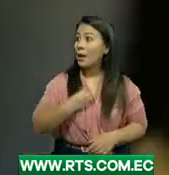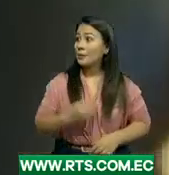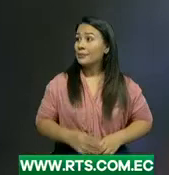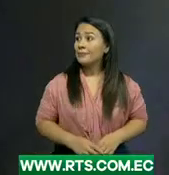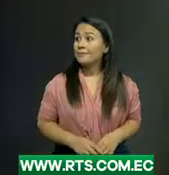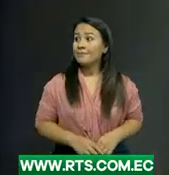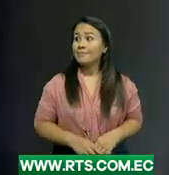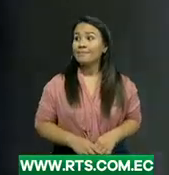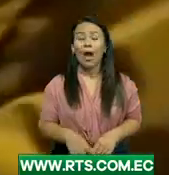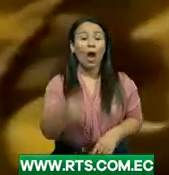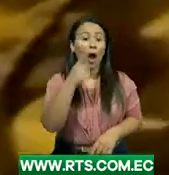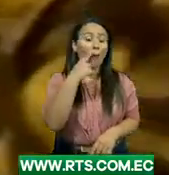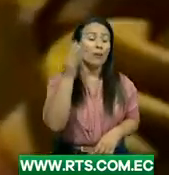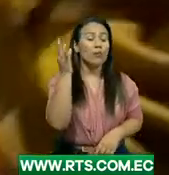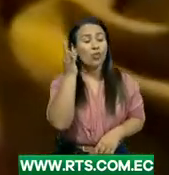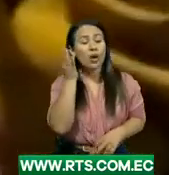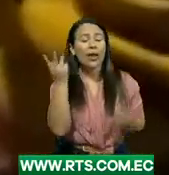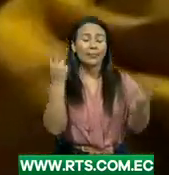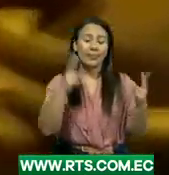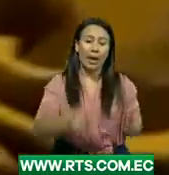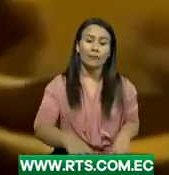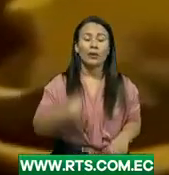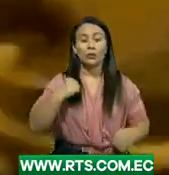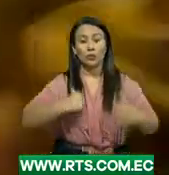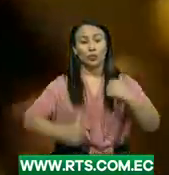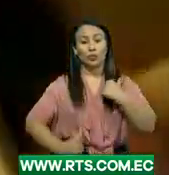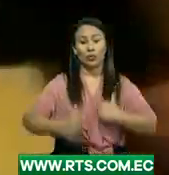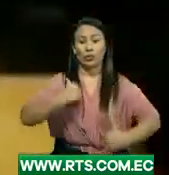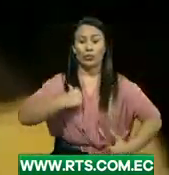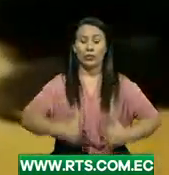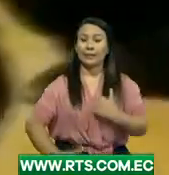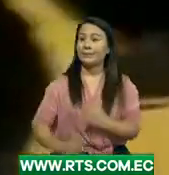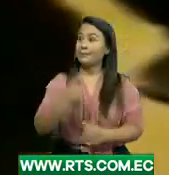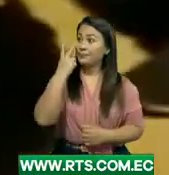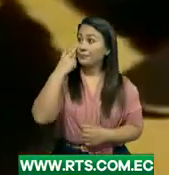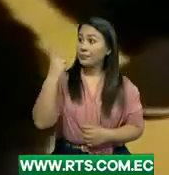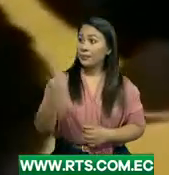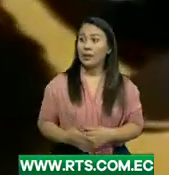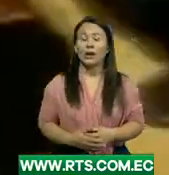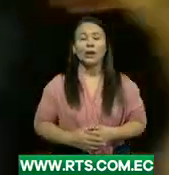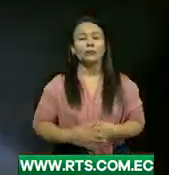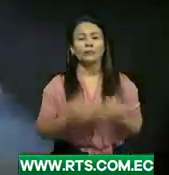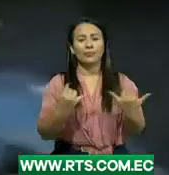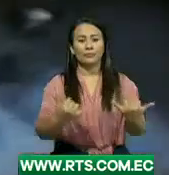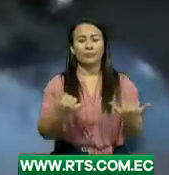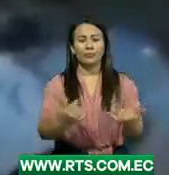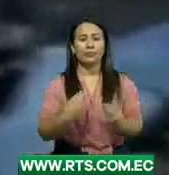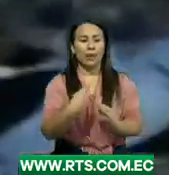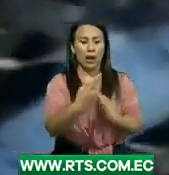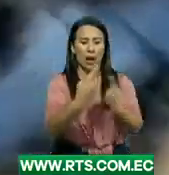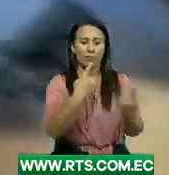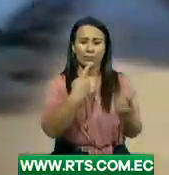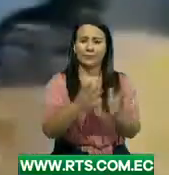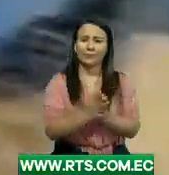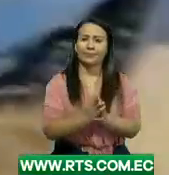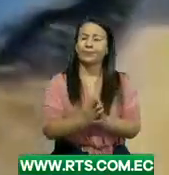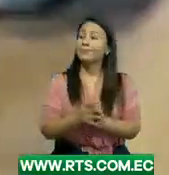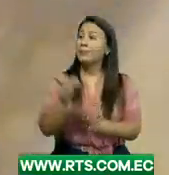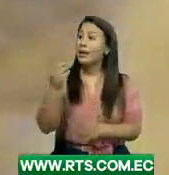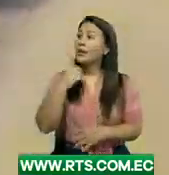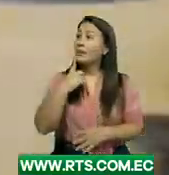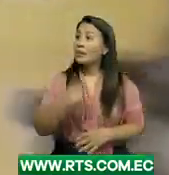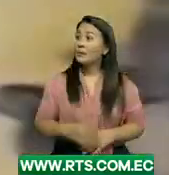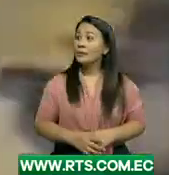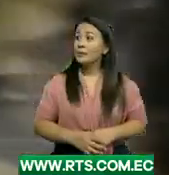a hombres y mujeres. La colaboración de un señor taxista fue clave para evitar que una señora de 24 años acabe con sus